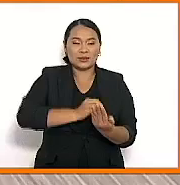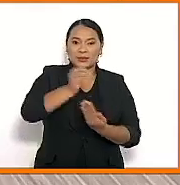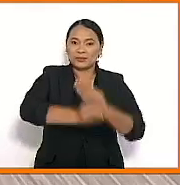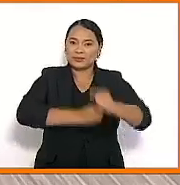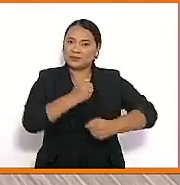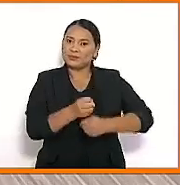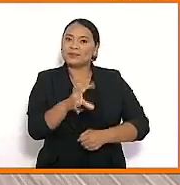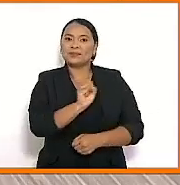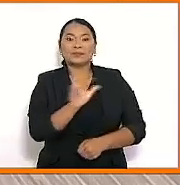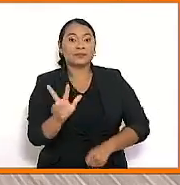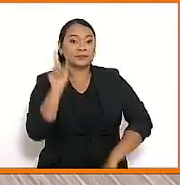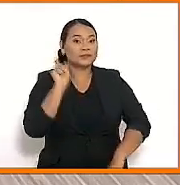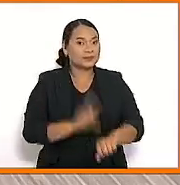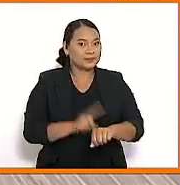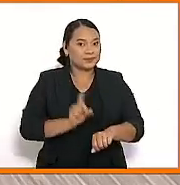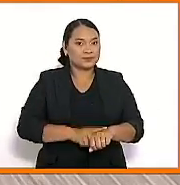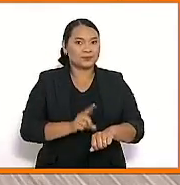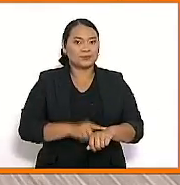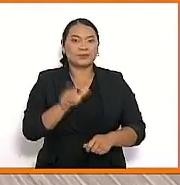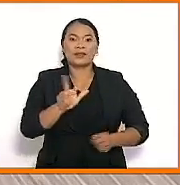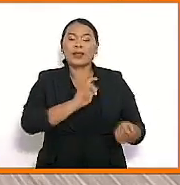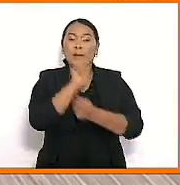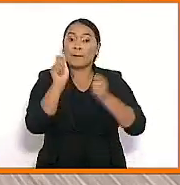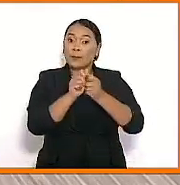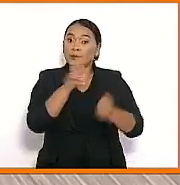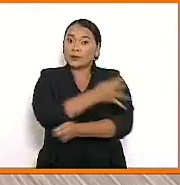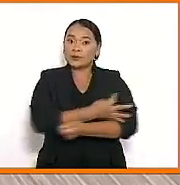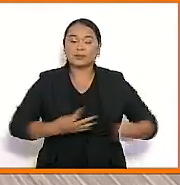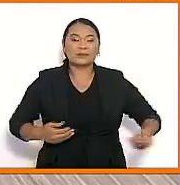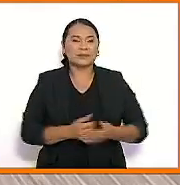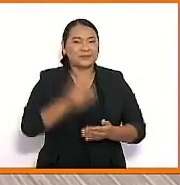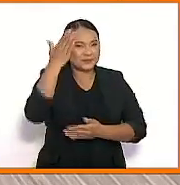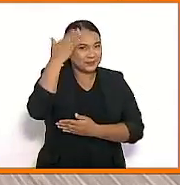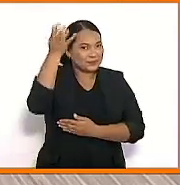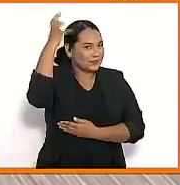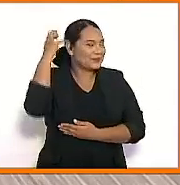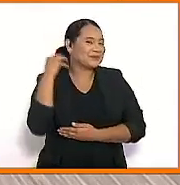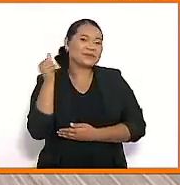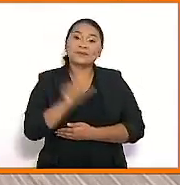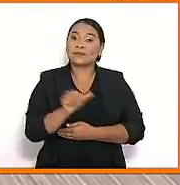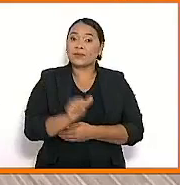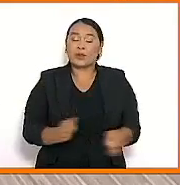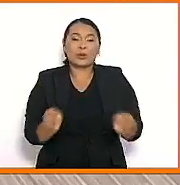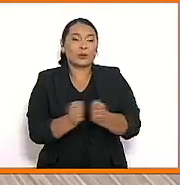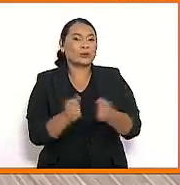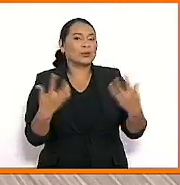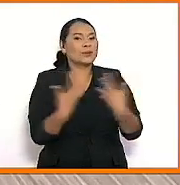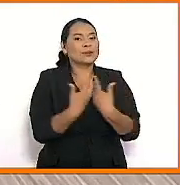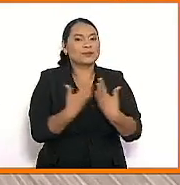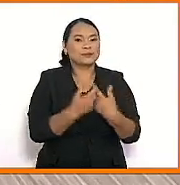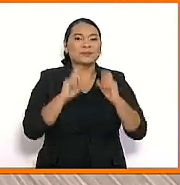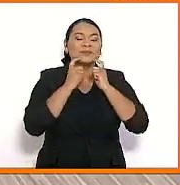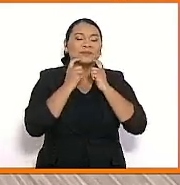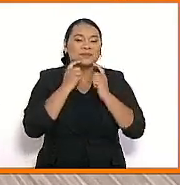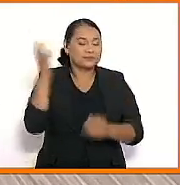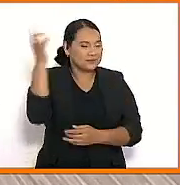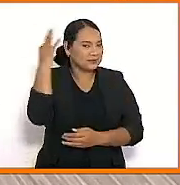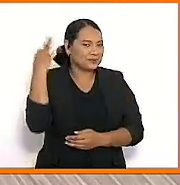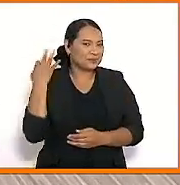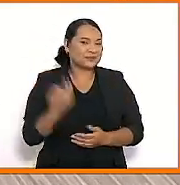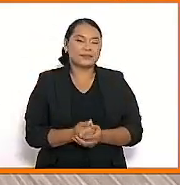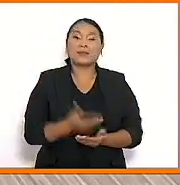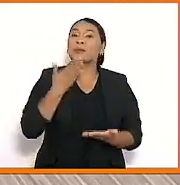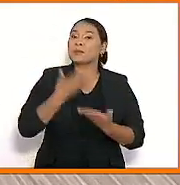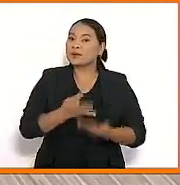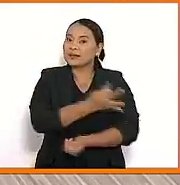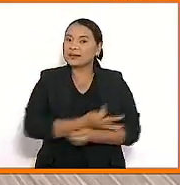año 2023. El reloj marca las 3 en punto de la tarde. Te saluda Charlyn Walter con la compañía de Tatiana y Francini. Buenas